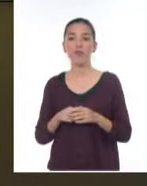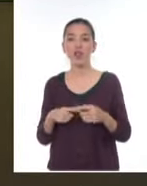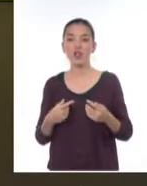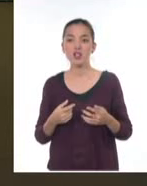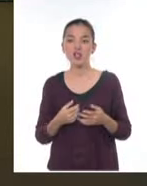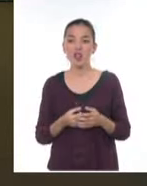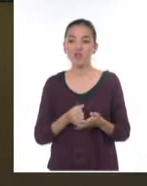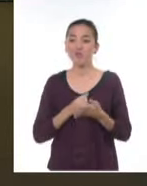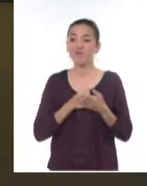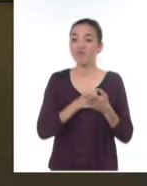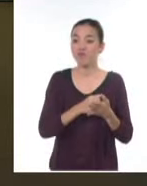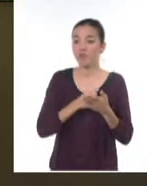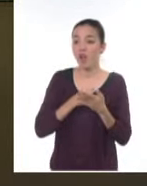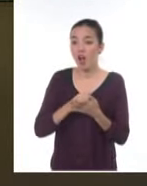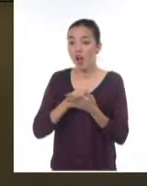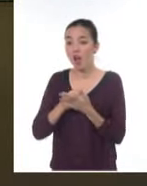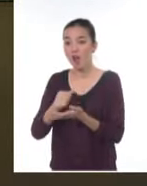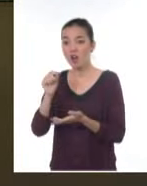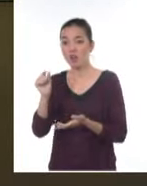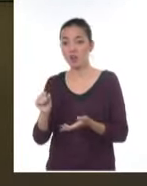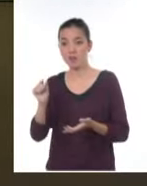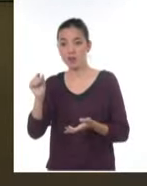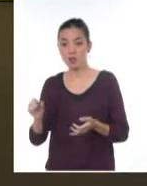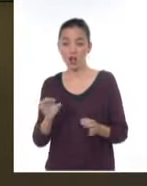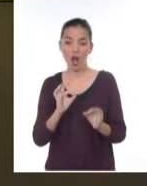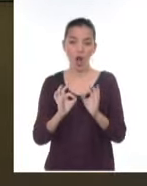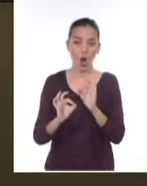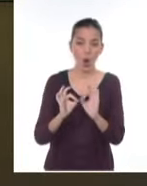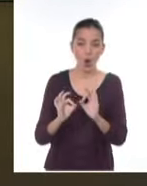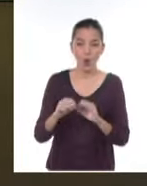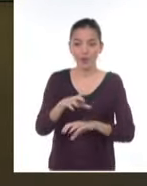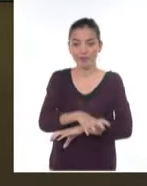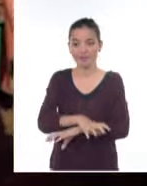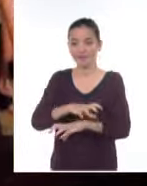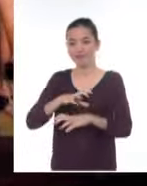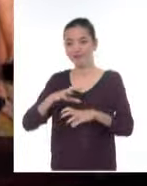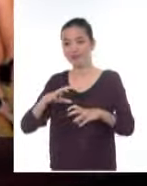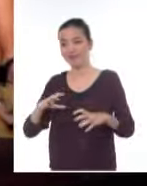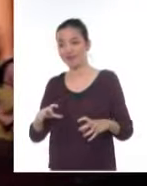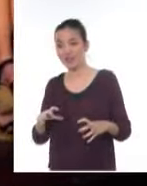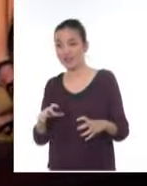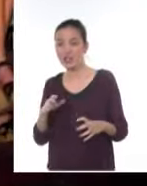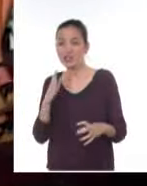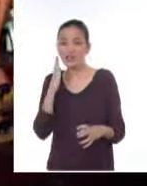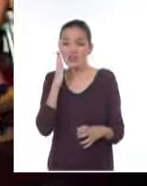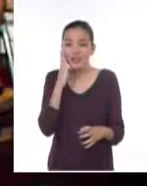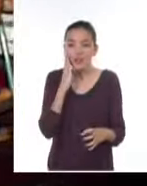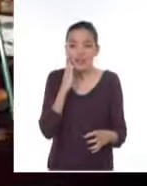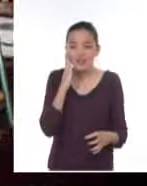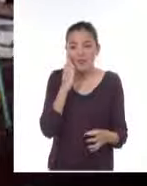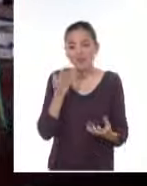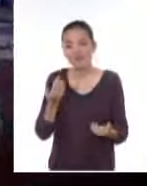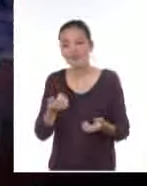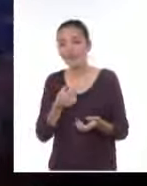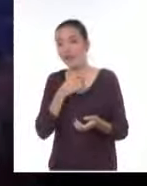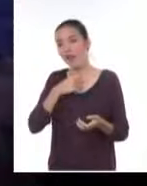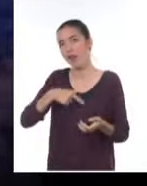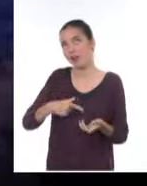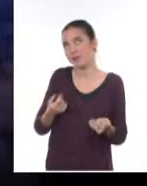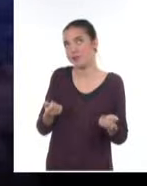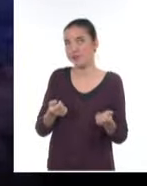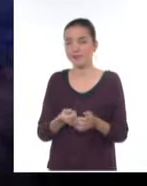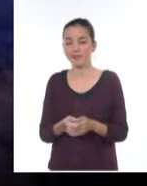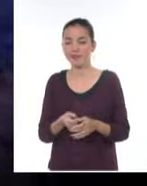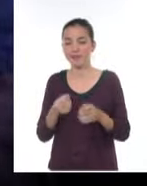población sobre el cuidado y proyección de los animales afectivos. Desde el Centro Promotor del Humor, un